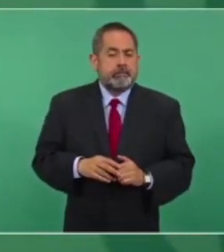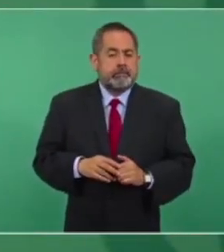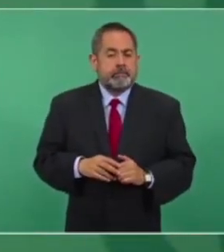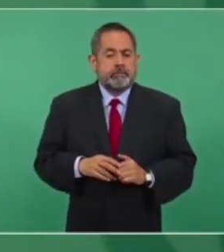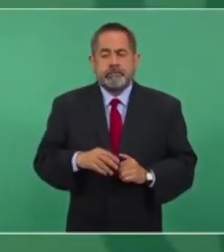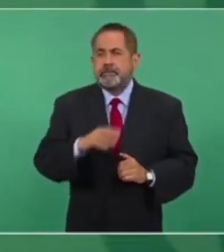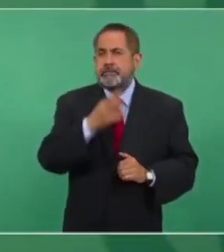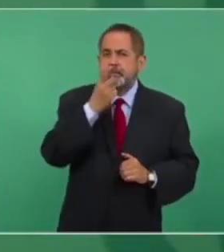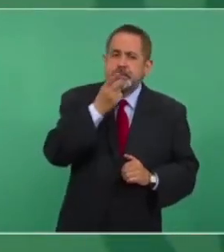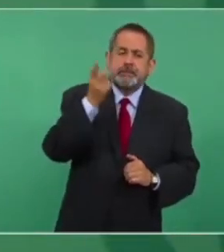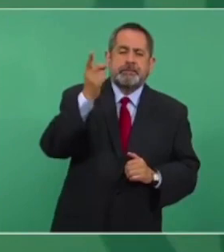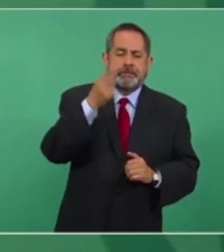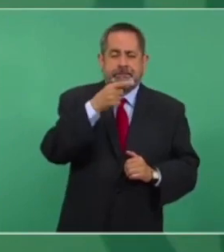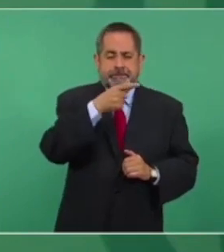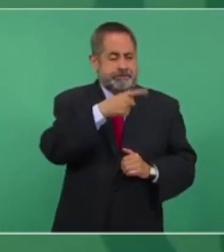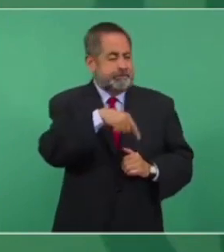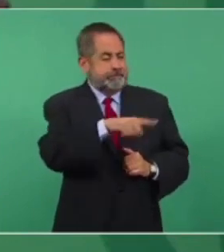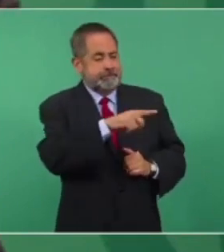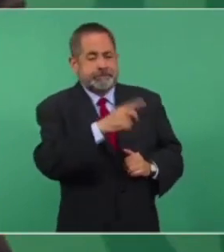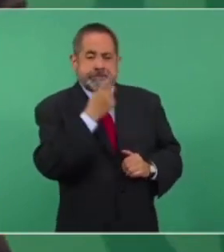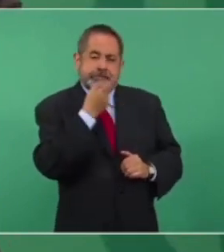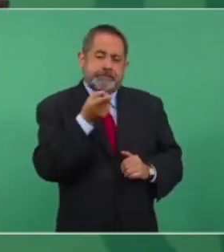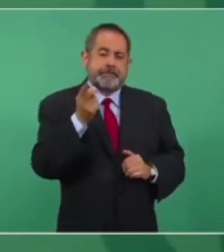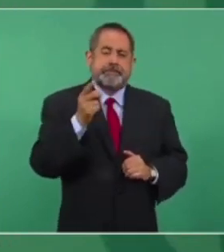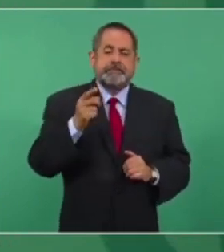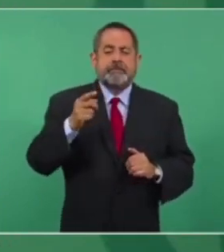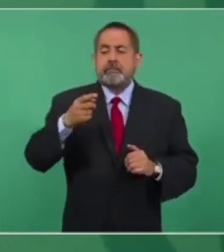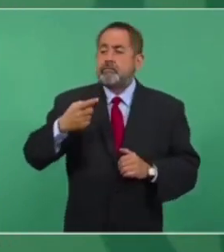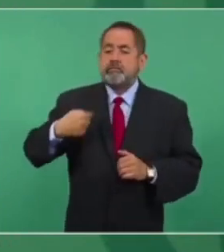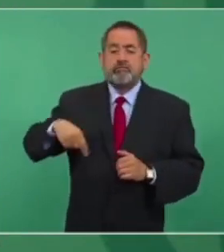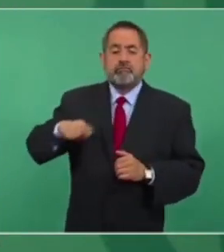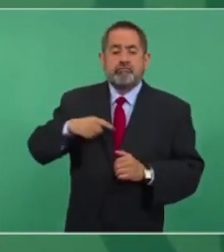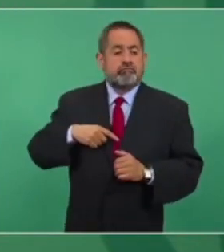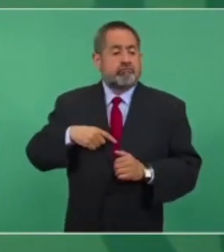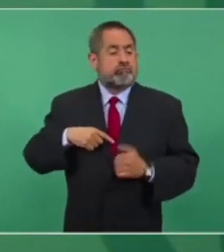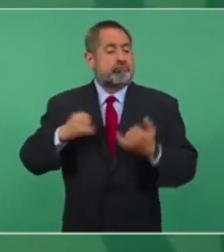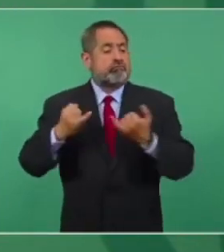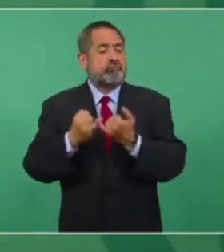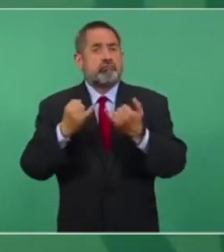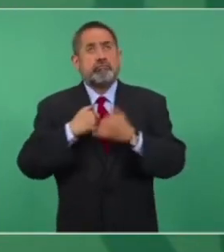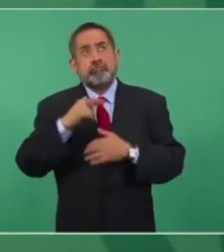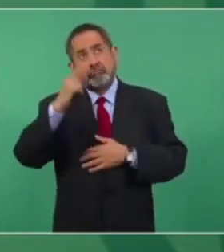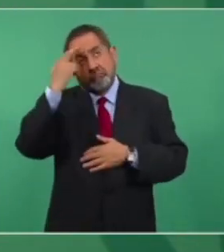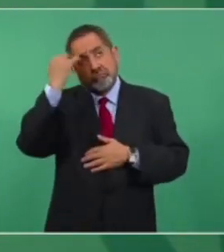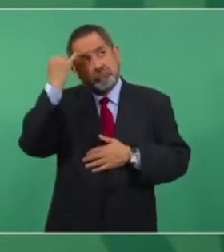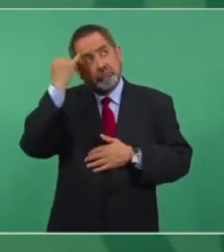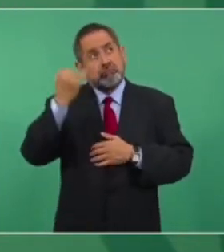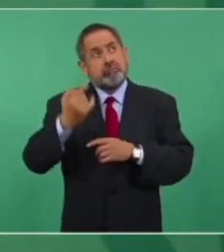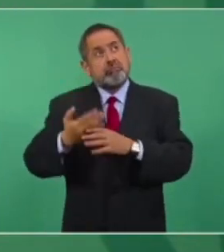dicen que nosotros estamos representando el pasado,